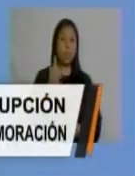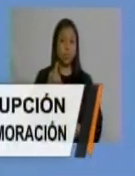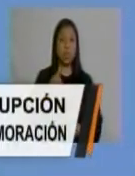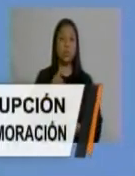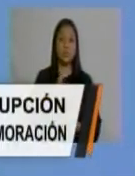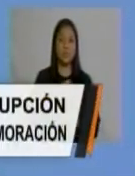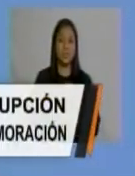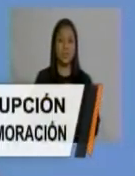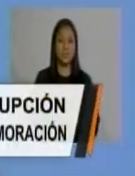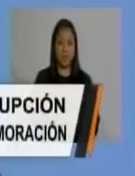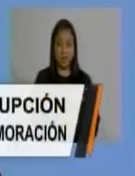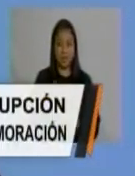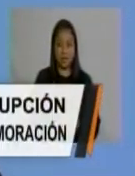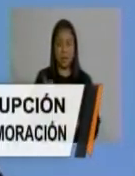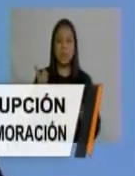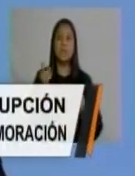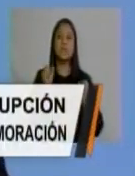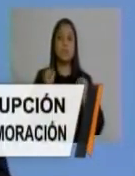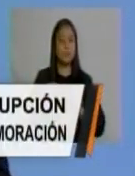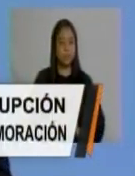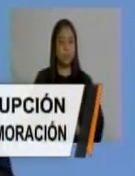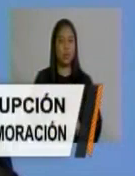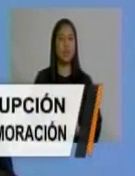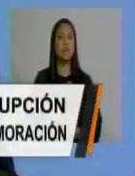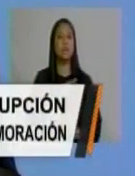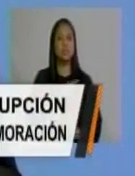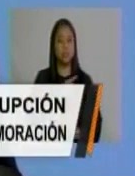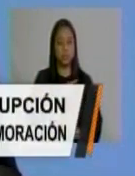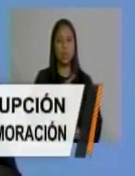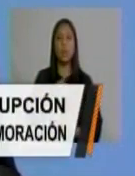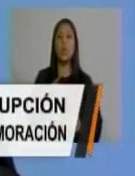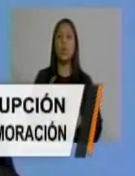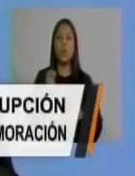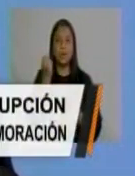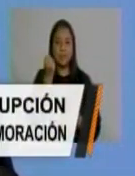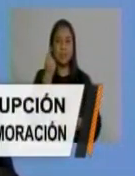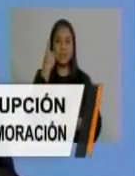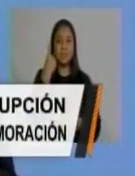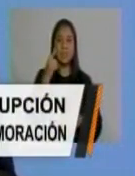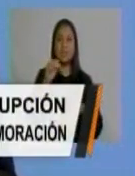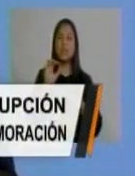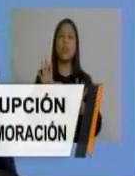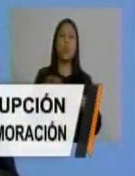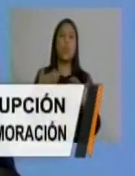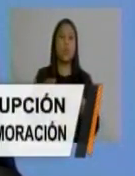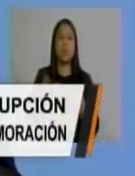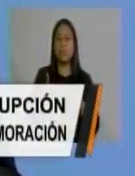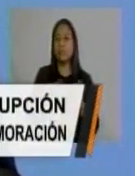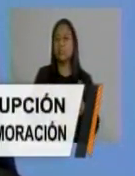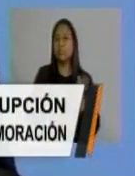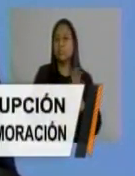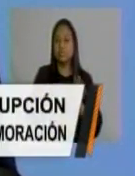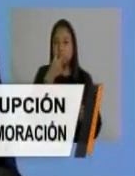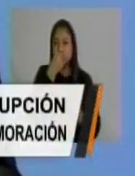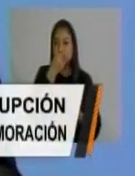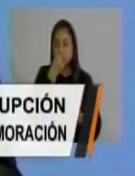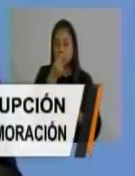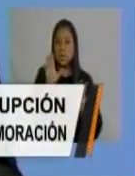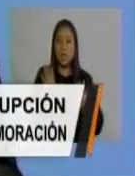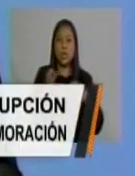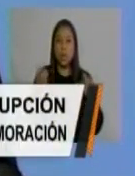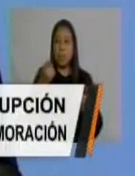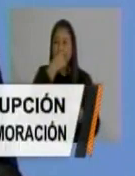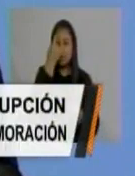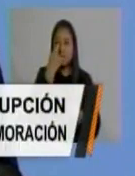esperados, solo se podrá definir comprendiendo el fenómeno de la corrupción y cómo ha operado para